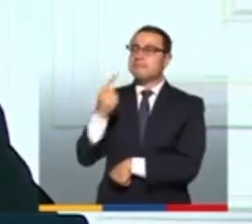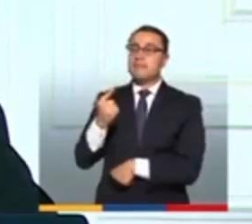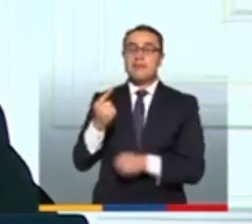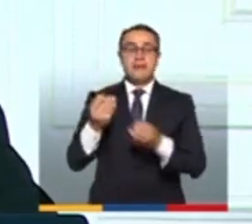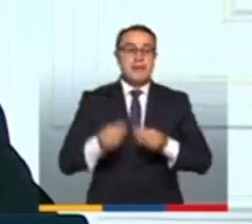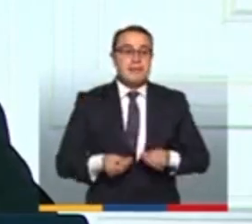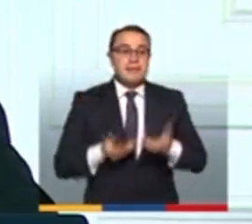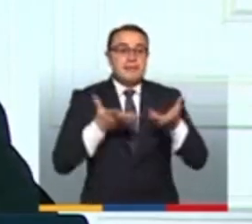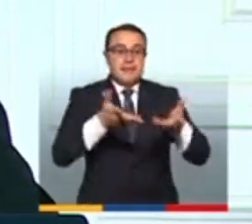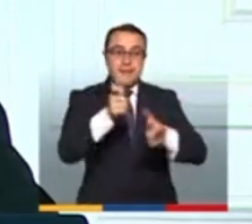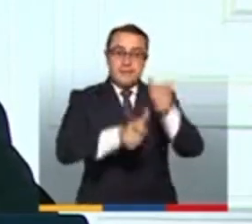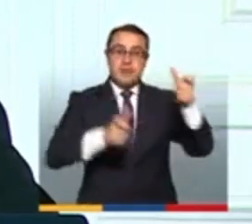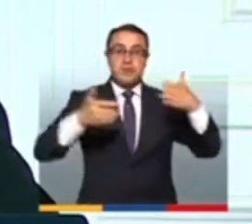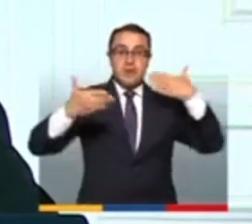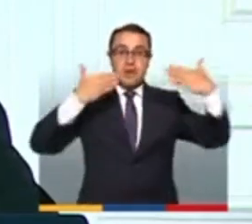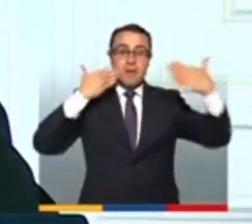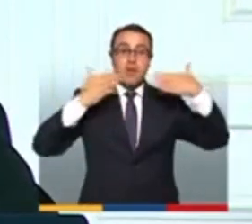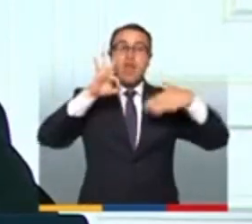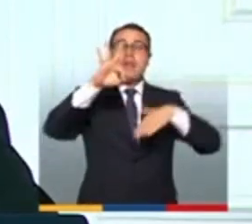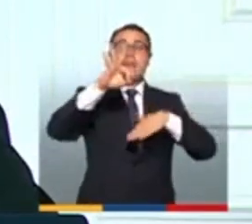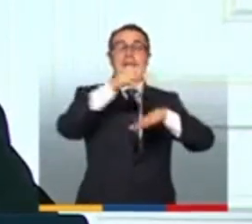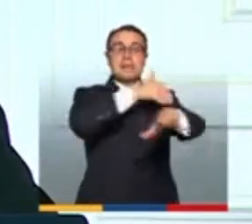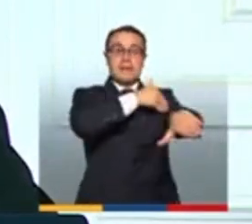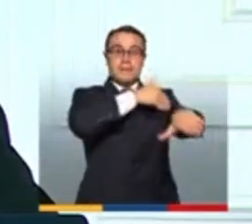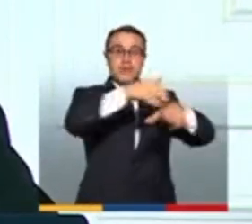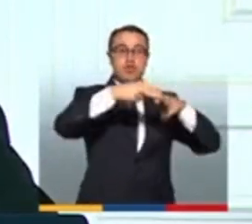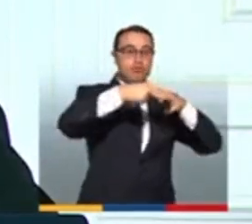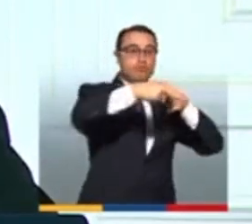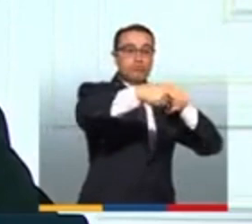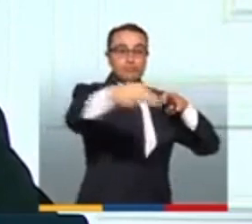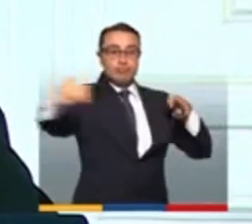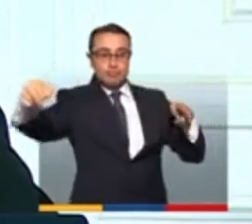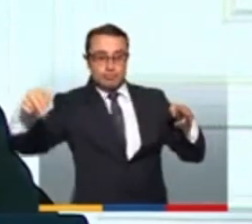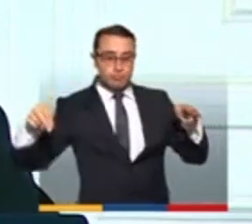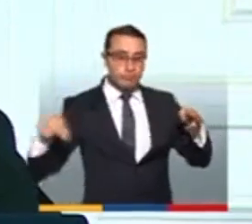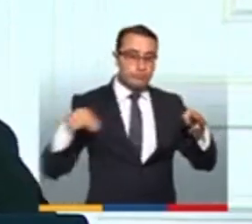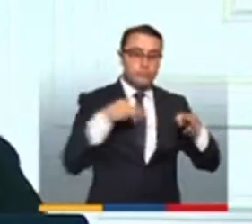campesinado 3 millones de hectáreas fértiles.